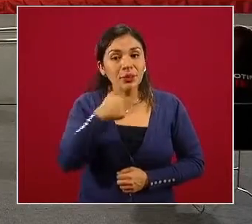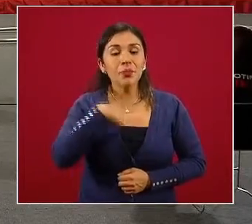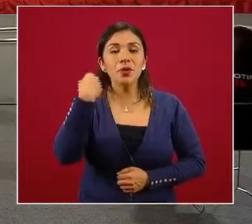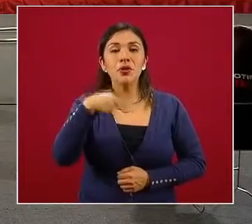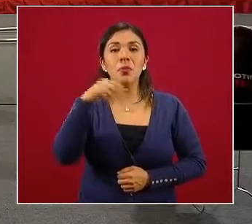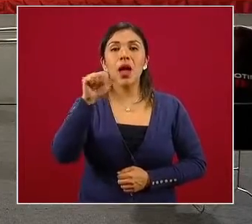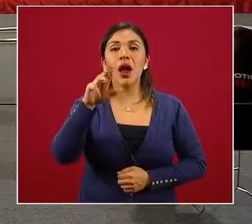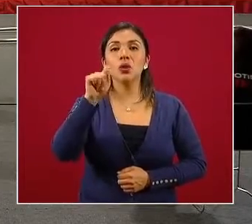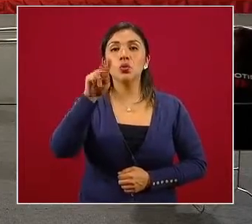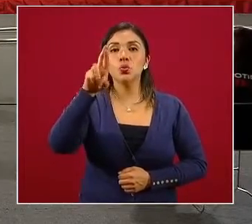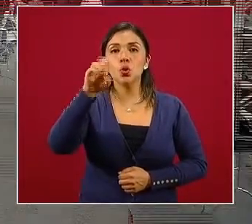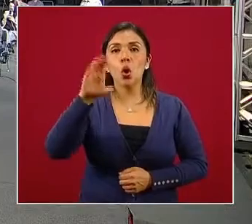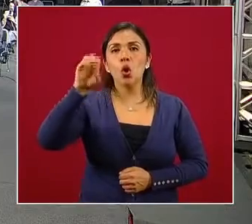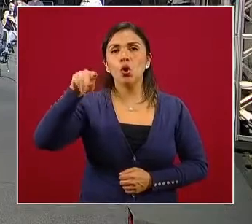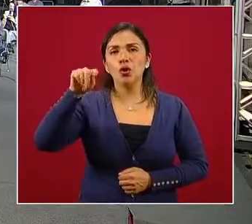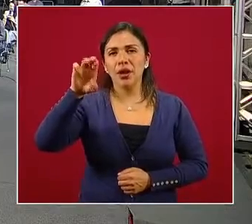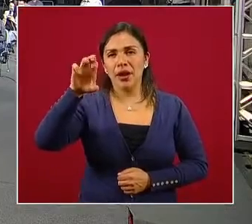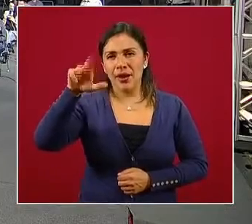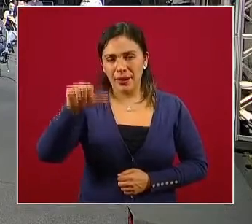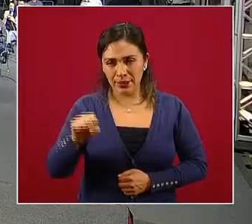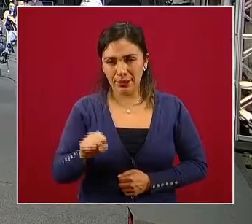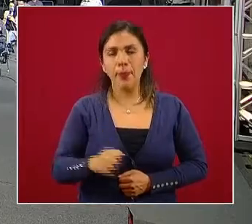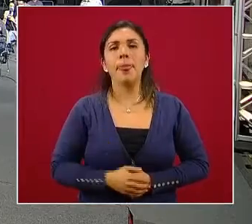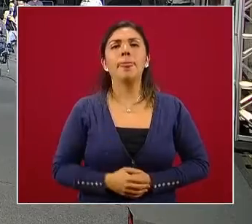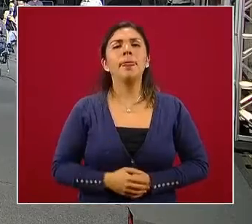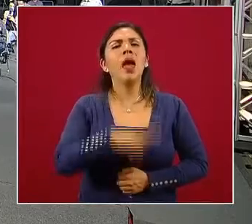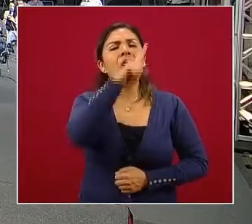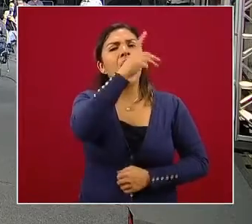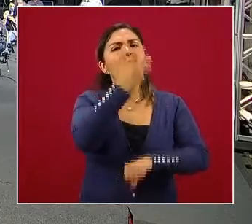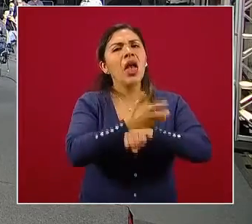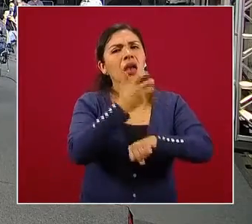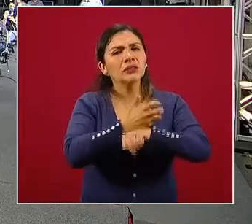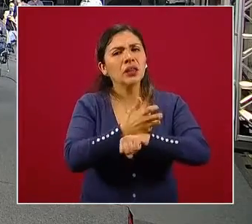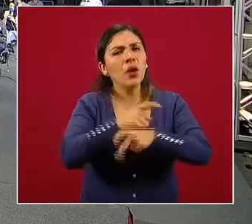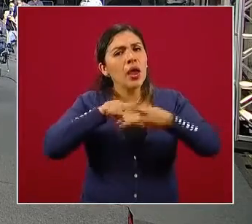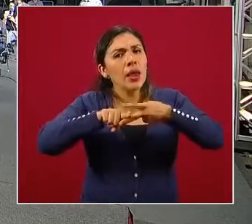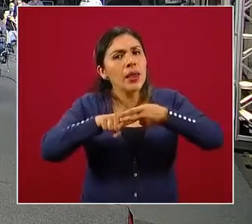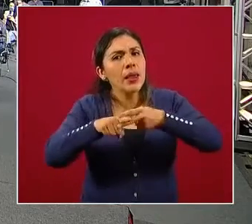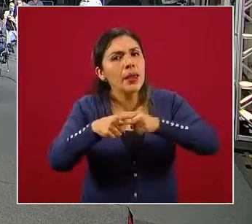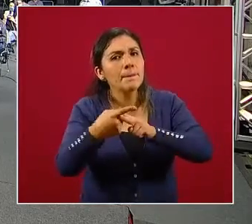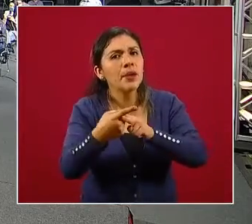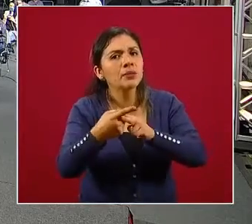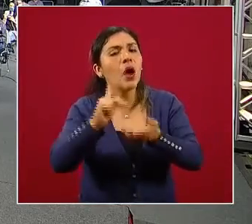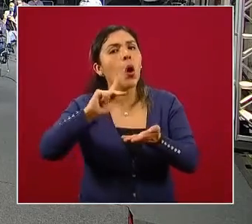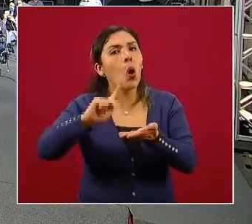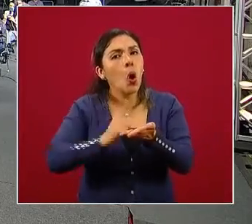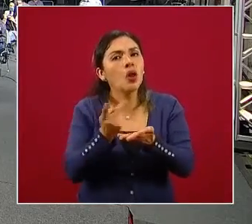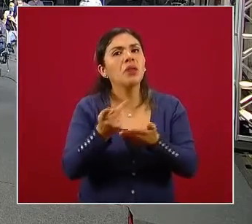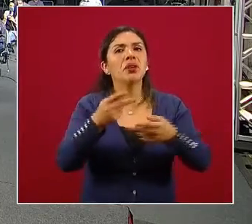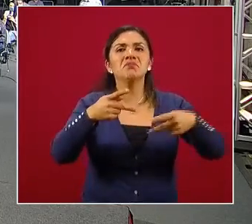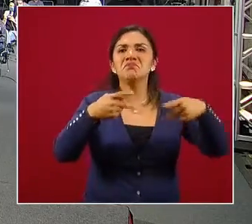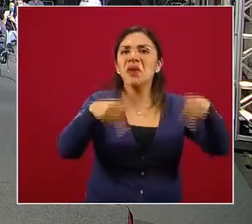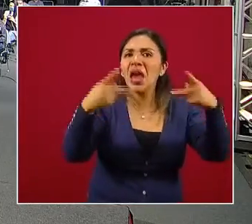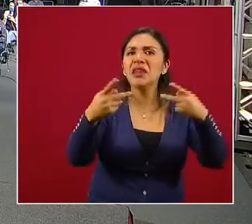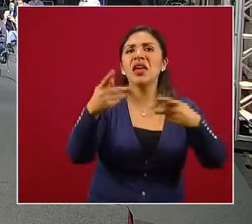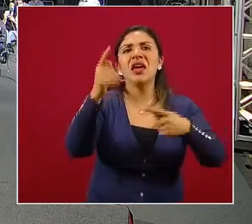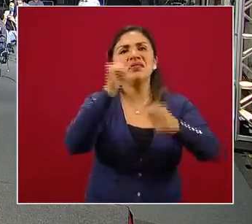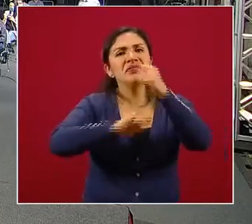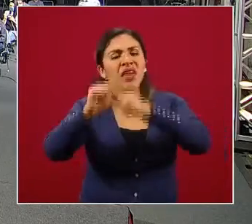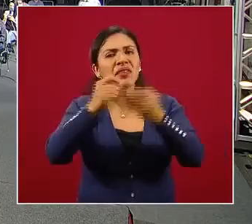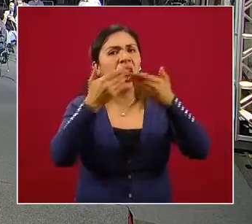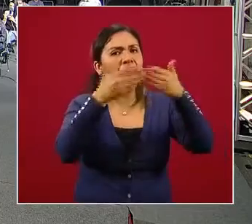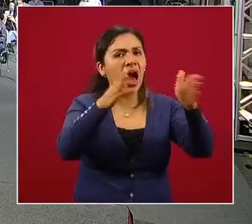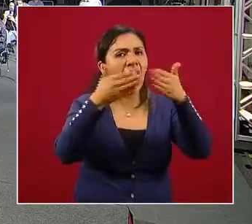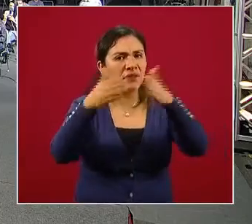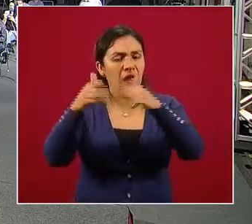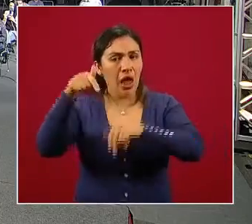de Pie de Página. Pues Estados Unidos está empezando a volver a reactivar sus actividades económicas, ¿no? Las cadenas económicas